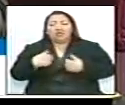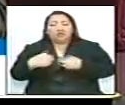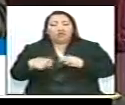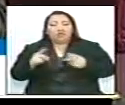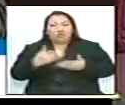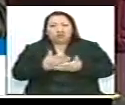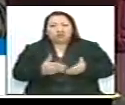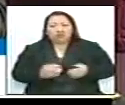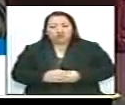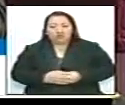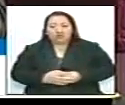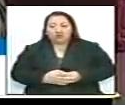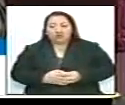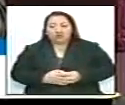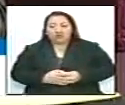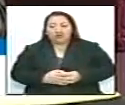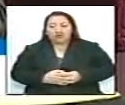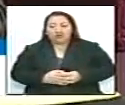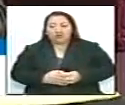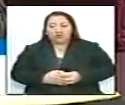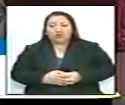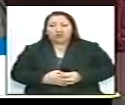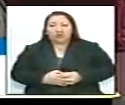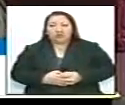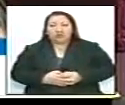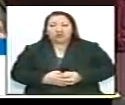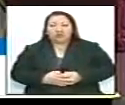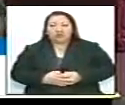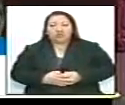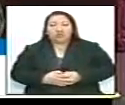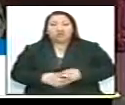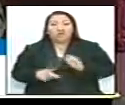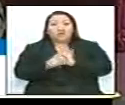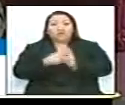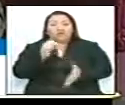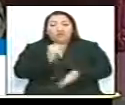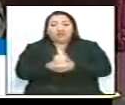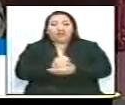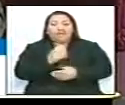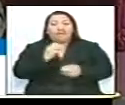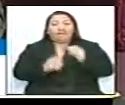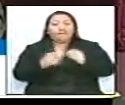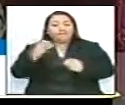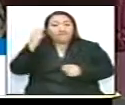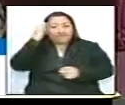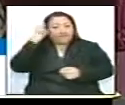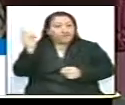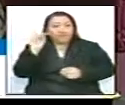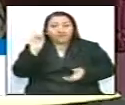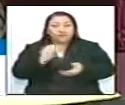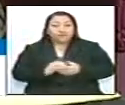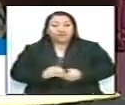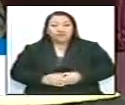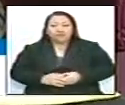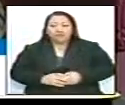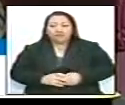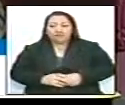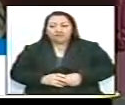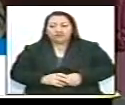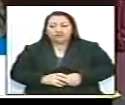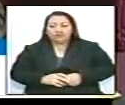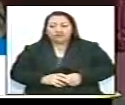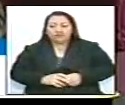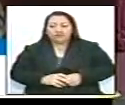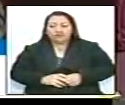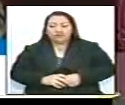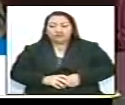una disposición transitoria que diga que las leyes aprobadas esto de reforma política no se aplican. Tendría que quedar